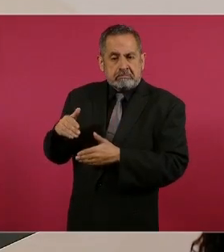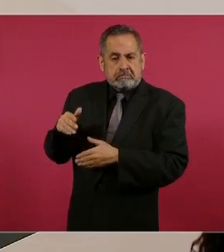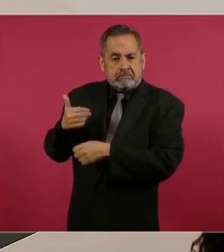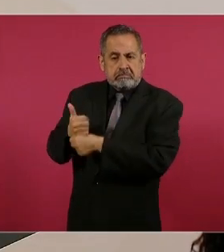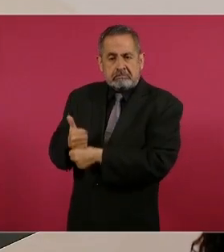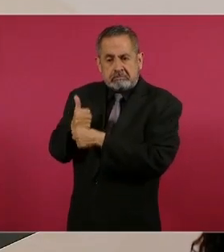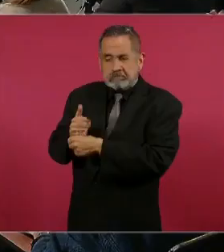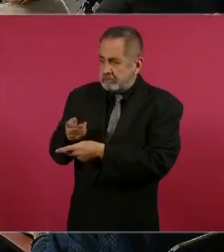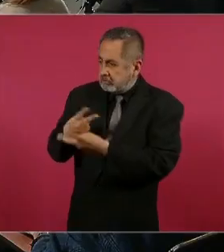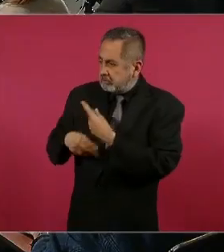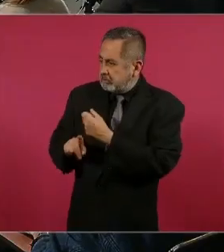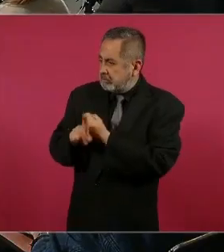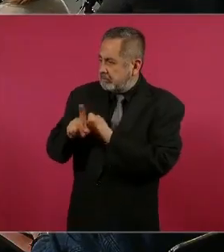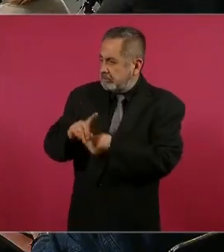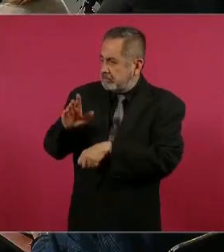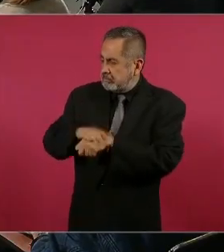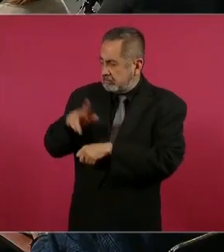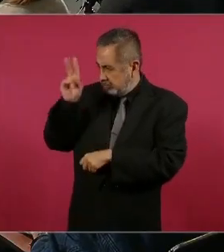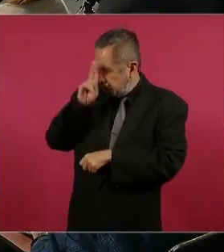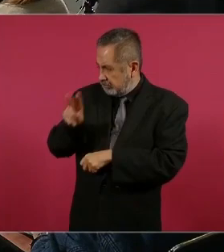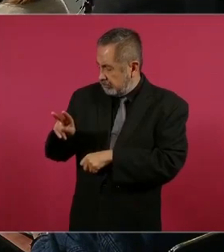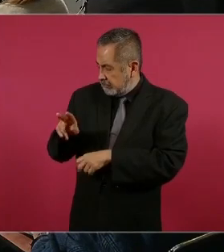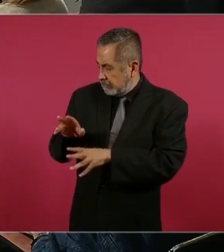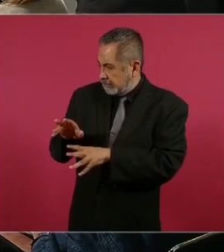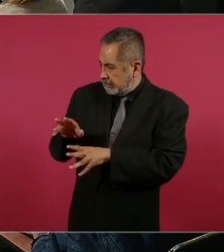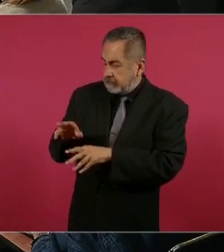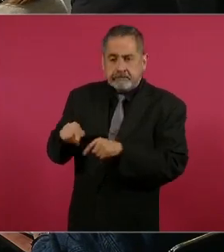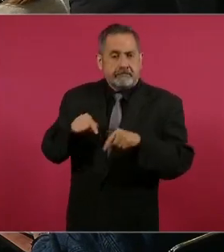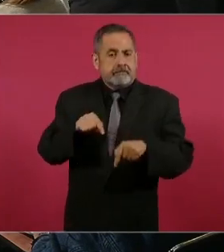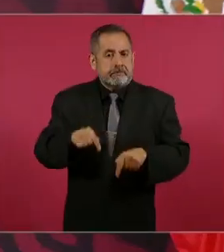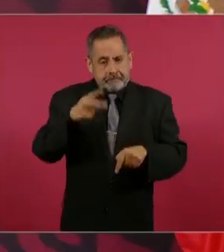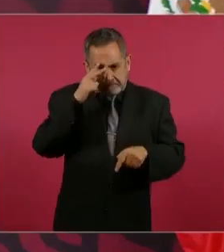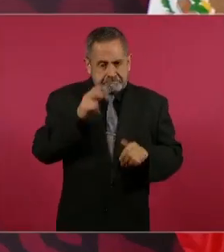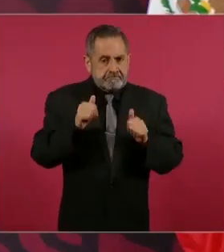y se ha ido agravando. Entonces, esto ya